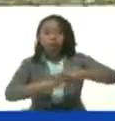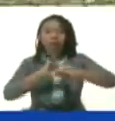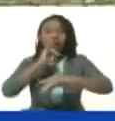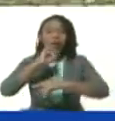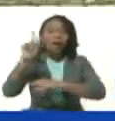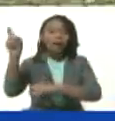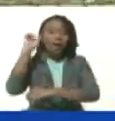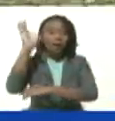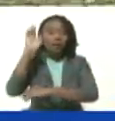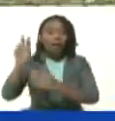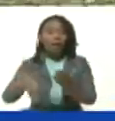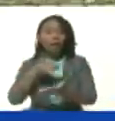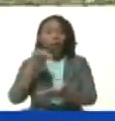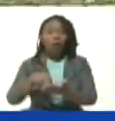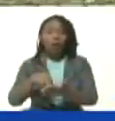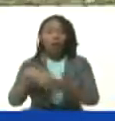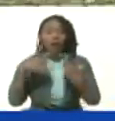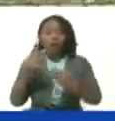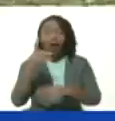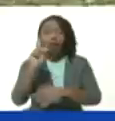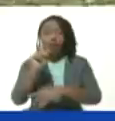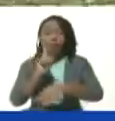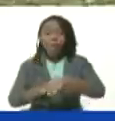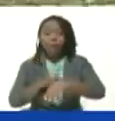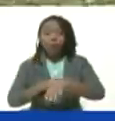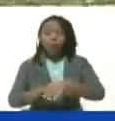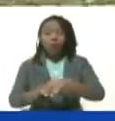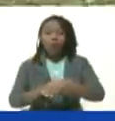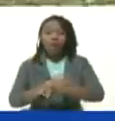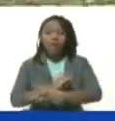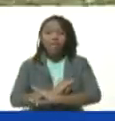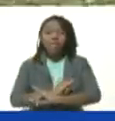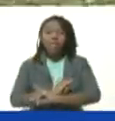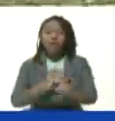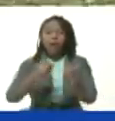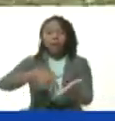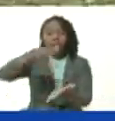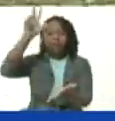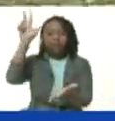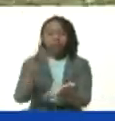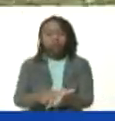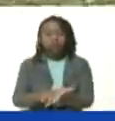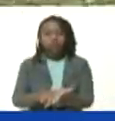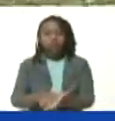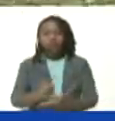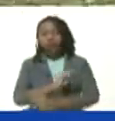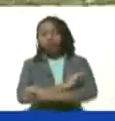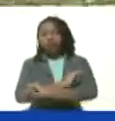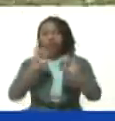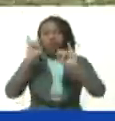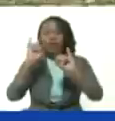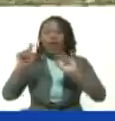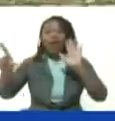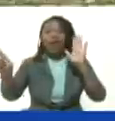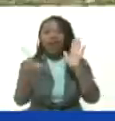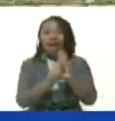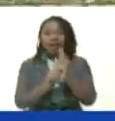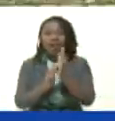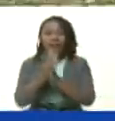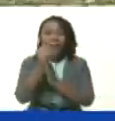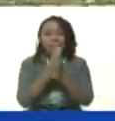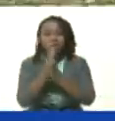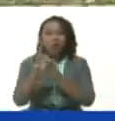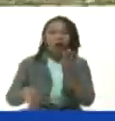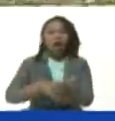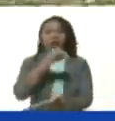la Asamblea Nacional que hace unos minutos acaban de aprobar definitivamente la ley del emprendimiento